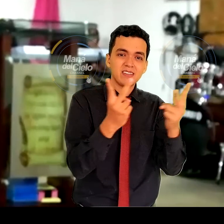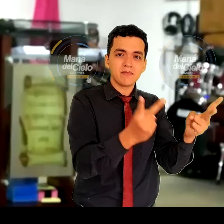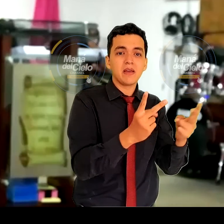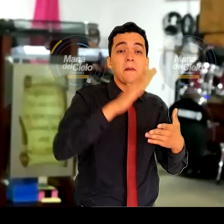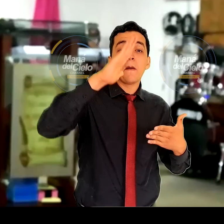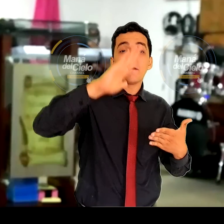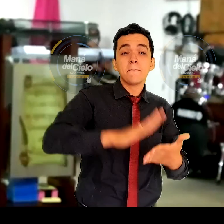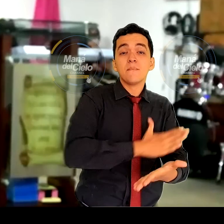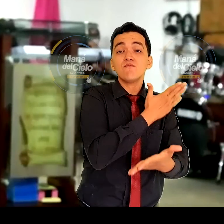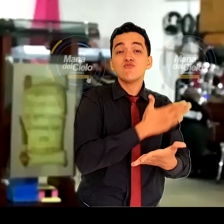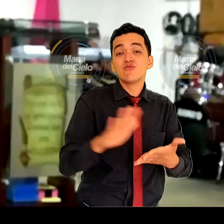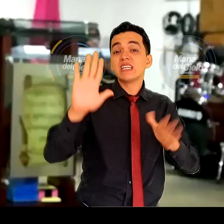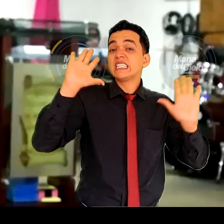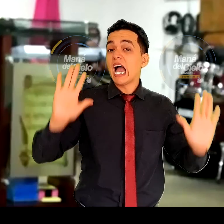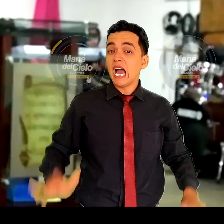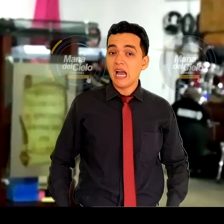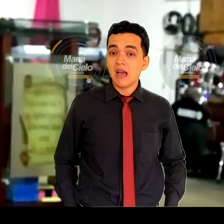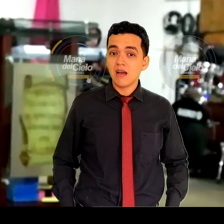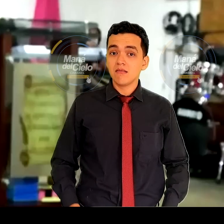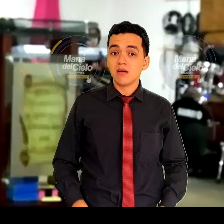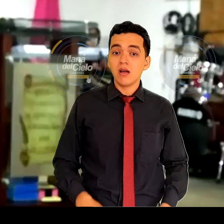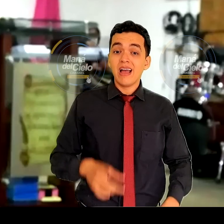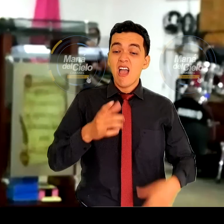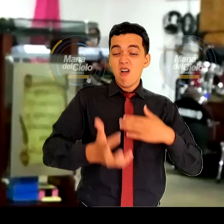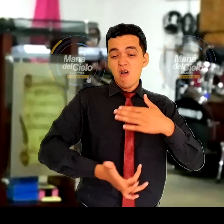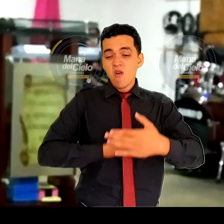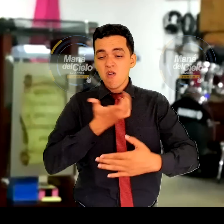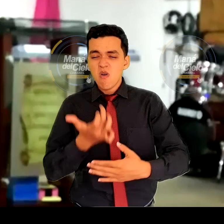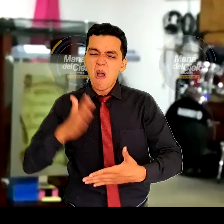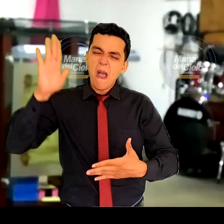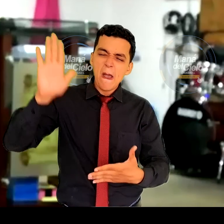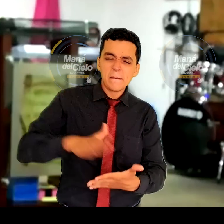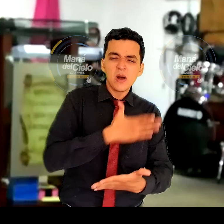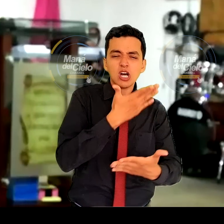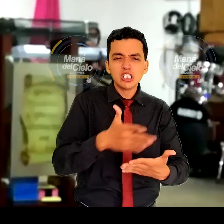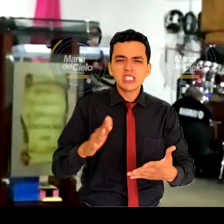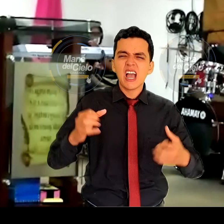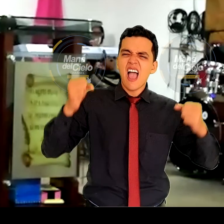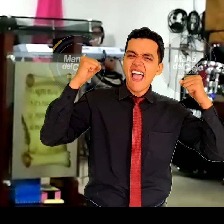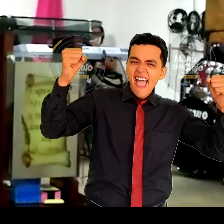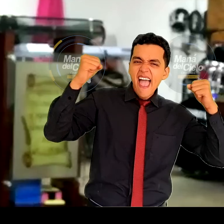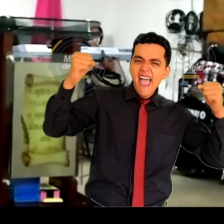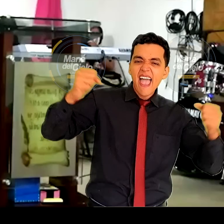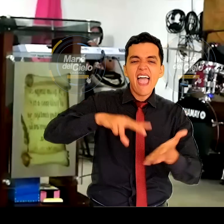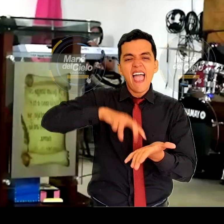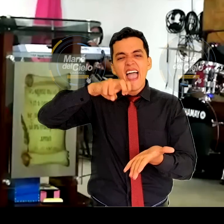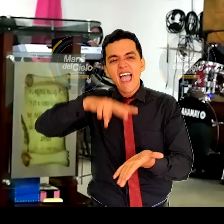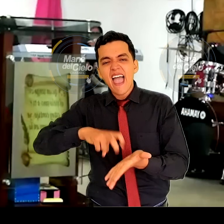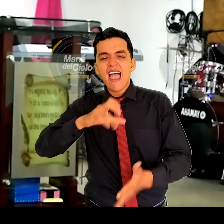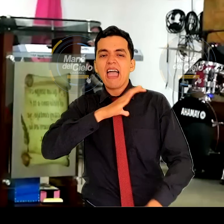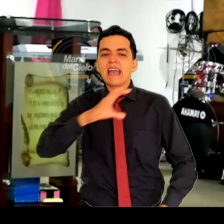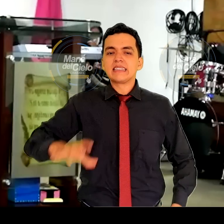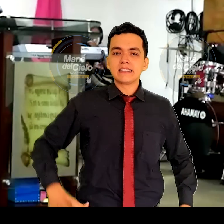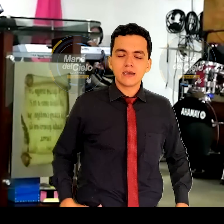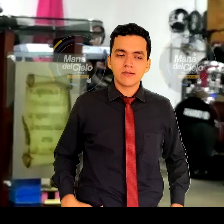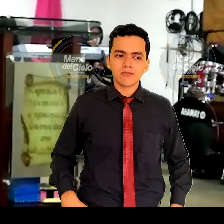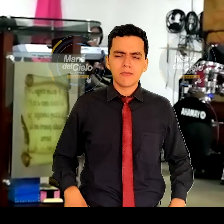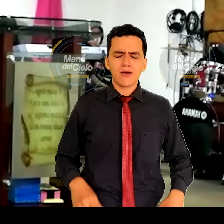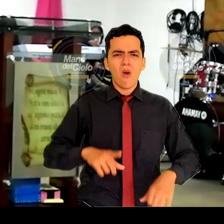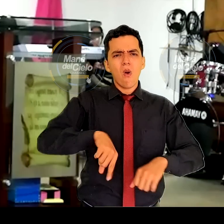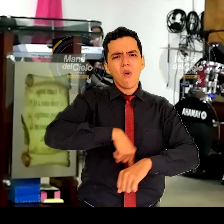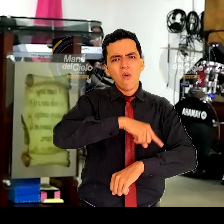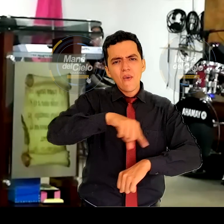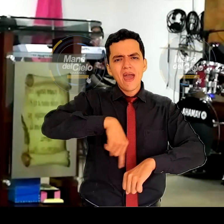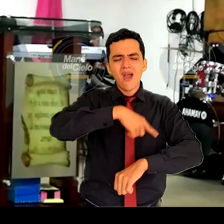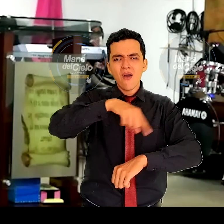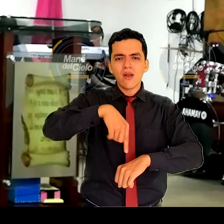veces se nos van hasta 2 y 3 horas, cante, y un concierto, y cante, pero no nos digan que nos vamos a arrodillar media hora porque